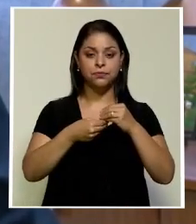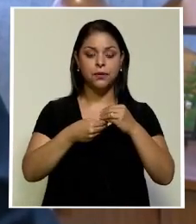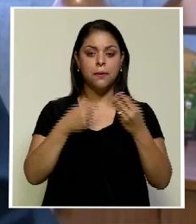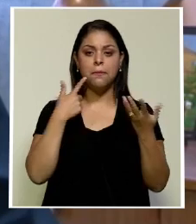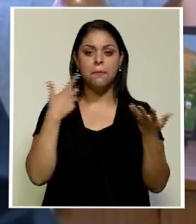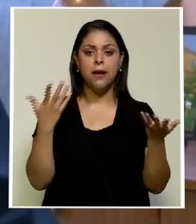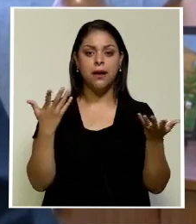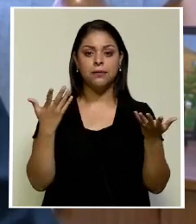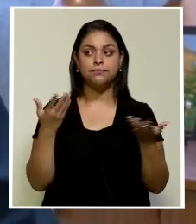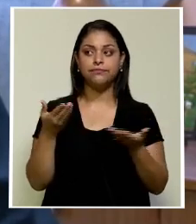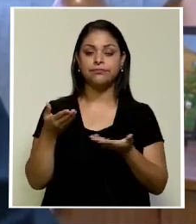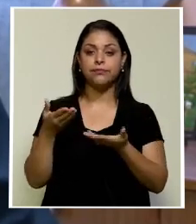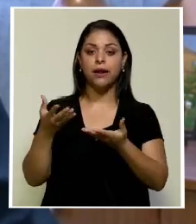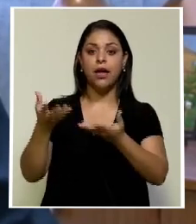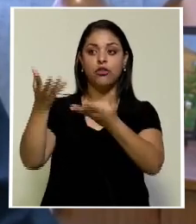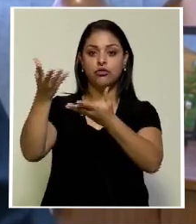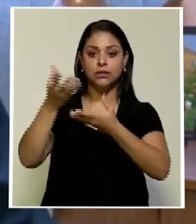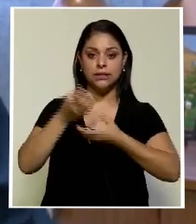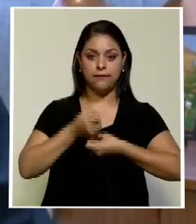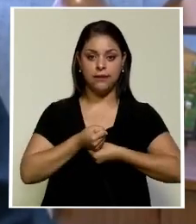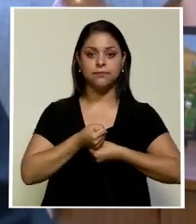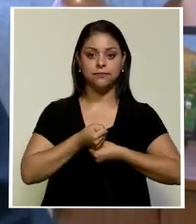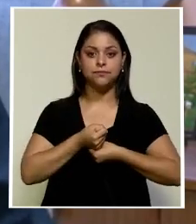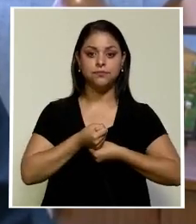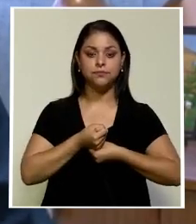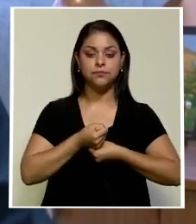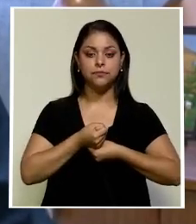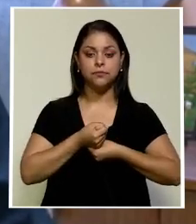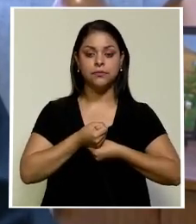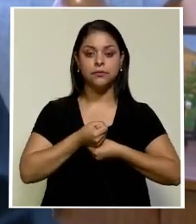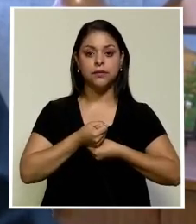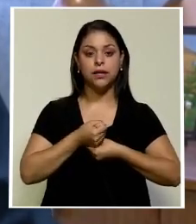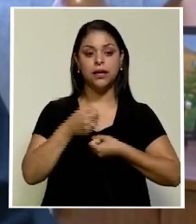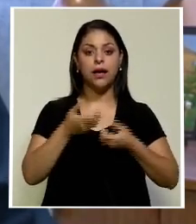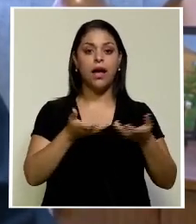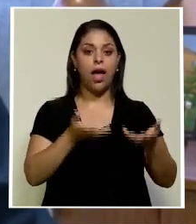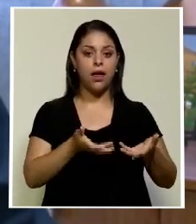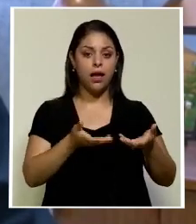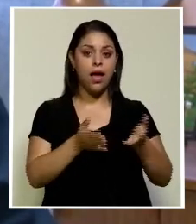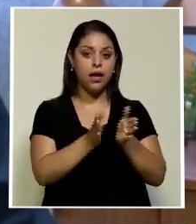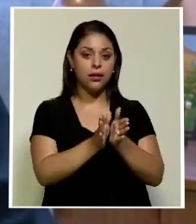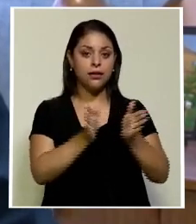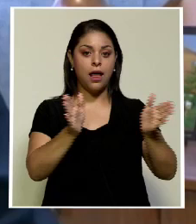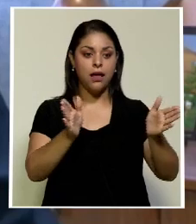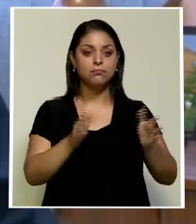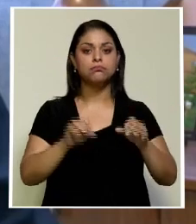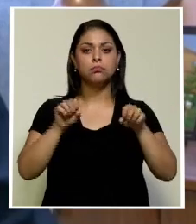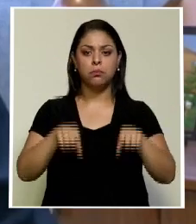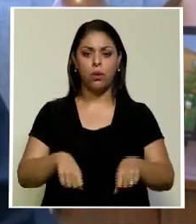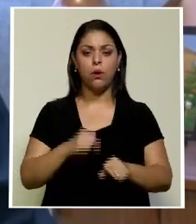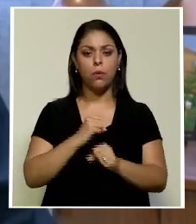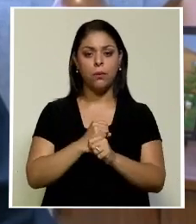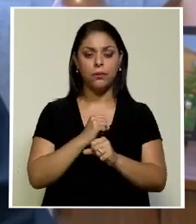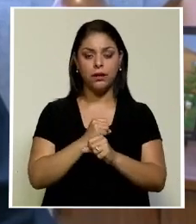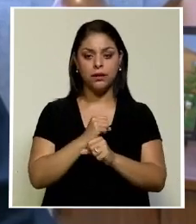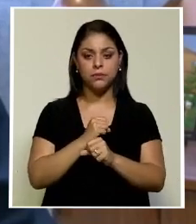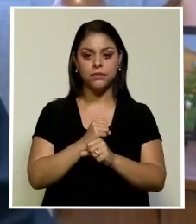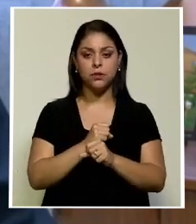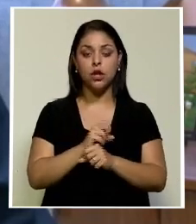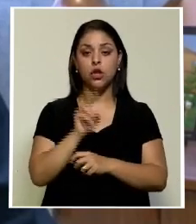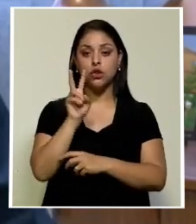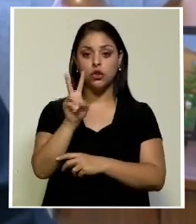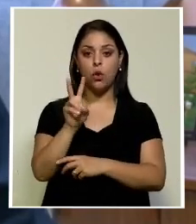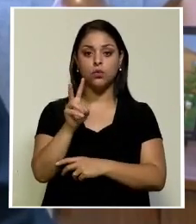para recibir un poco la carga general, para poder operar dos